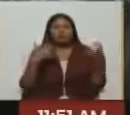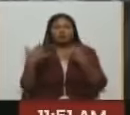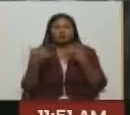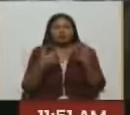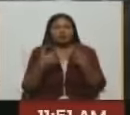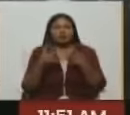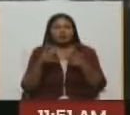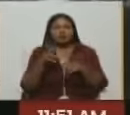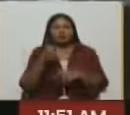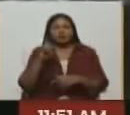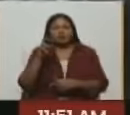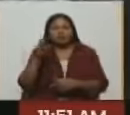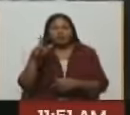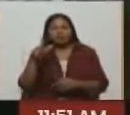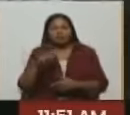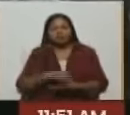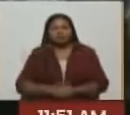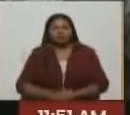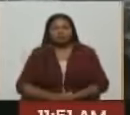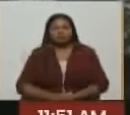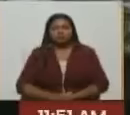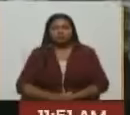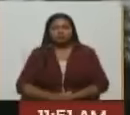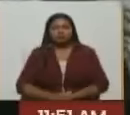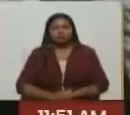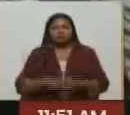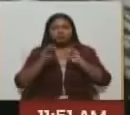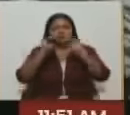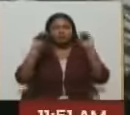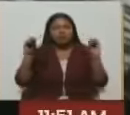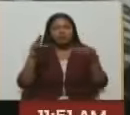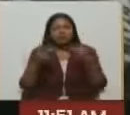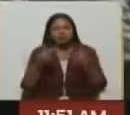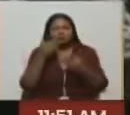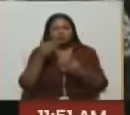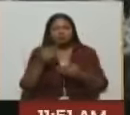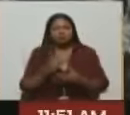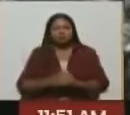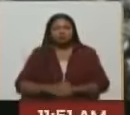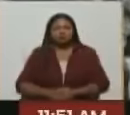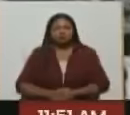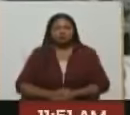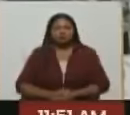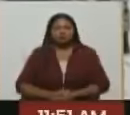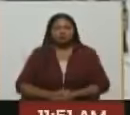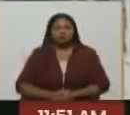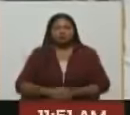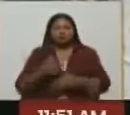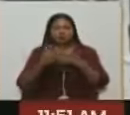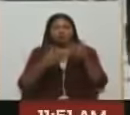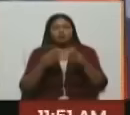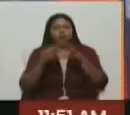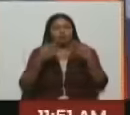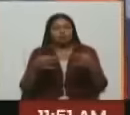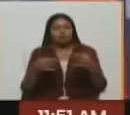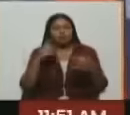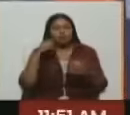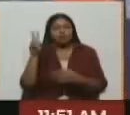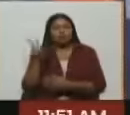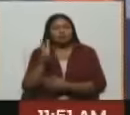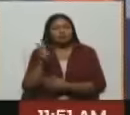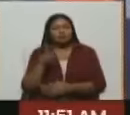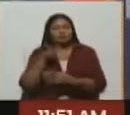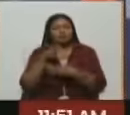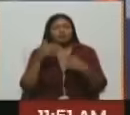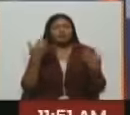llamar a invasión, por llamar a sanciones, por clamar literalmente para que Venezuela estuviera en